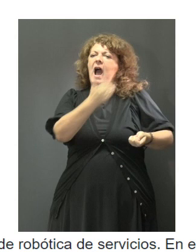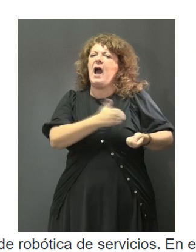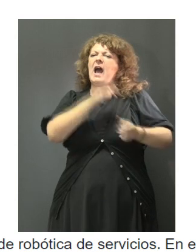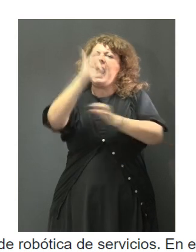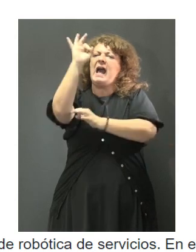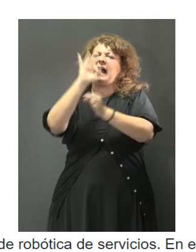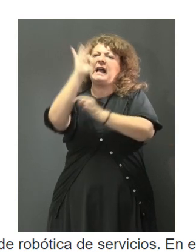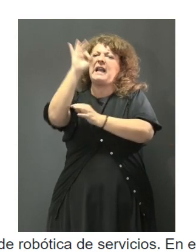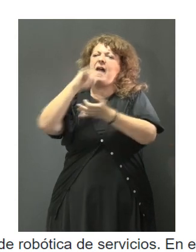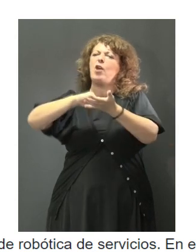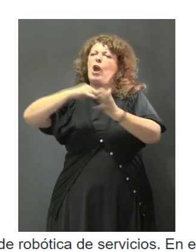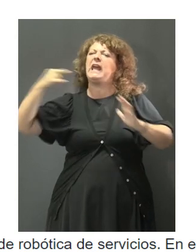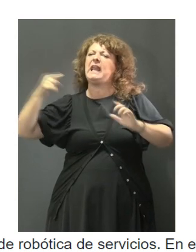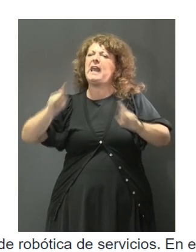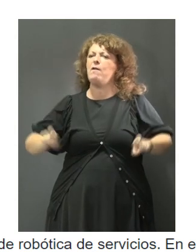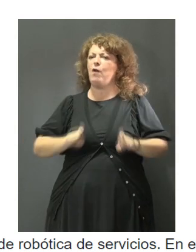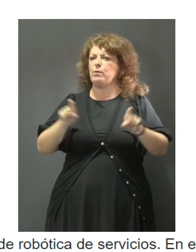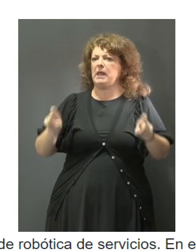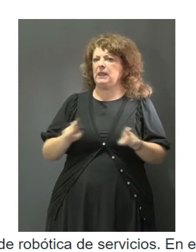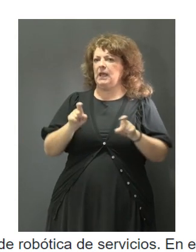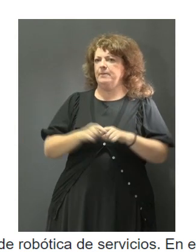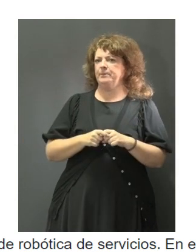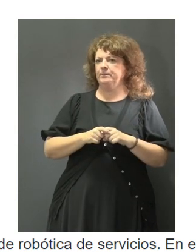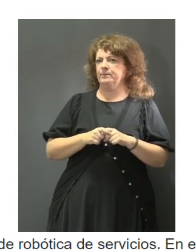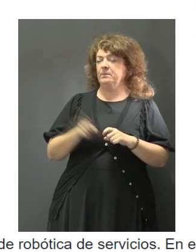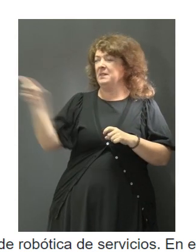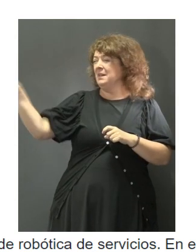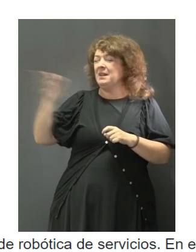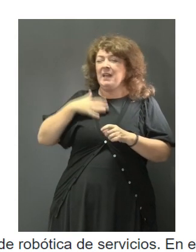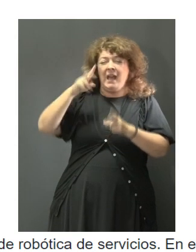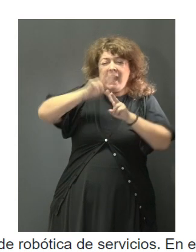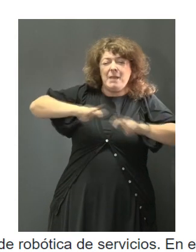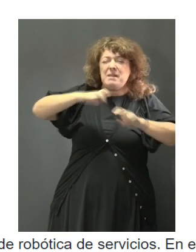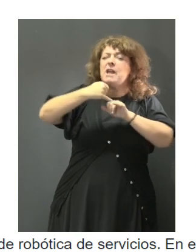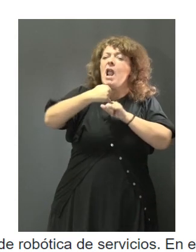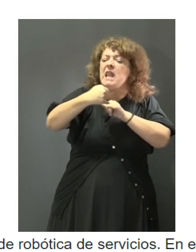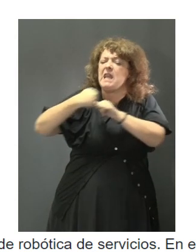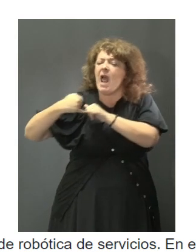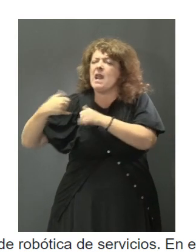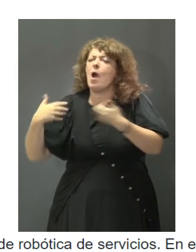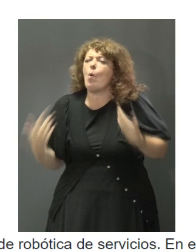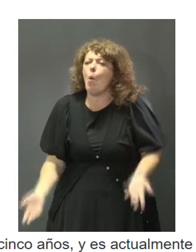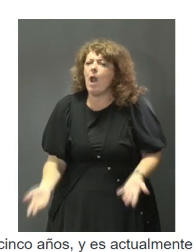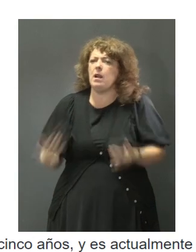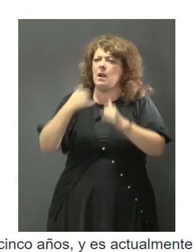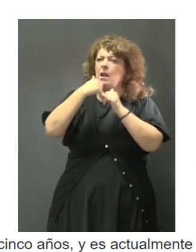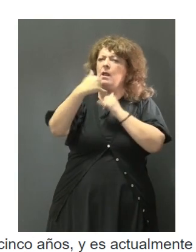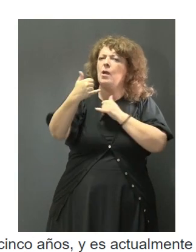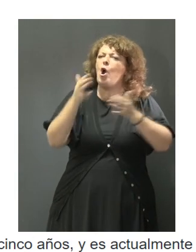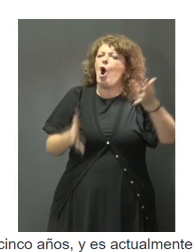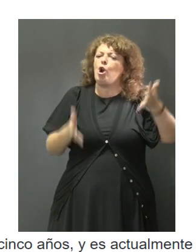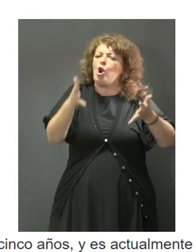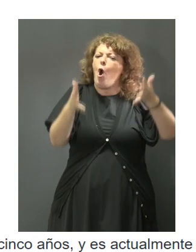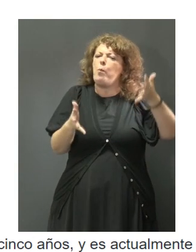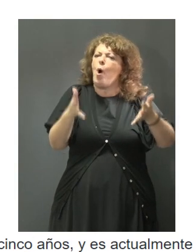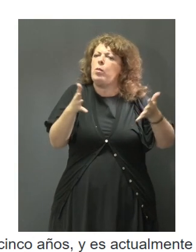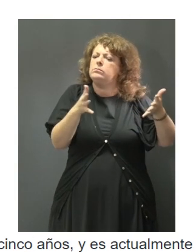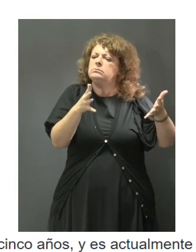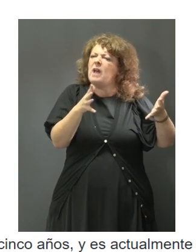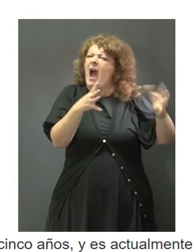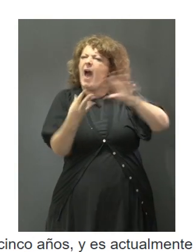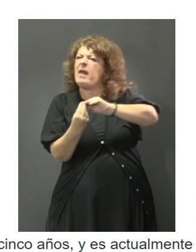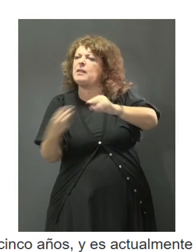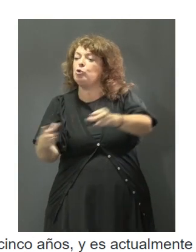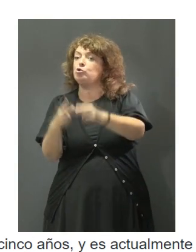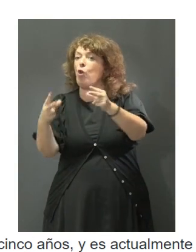de Ingeniería Informática. Entre sus líneas de investigación se encuentra el desarrollo de robots sociales, que luego